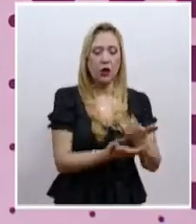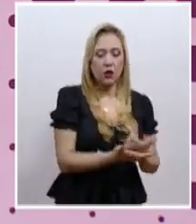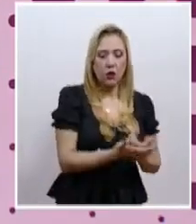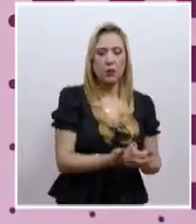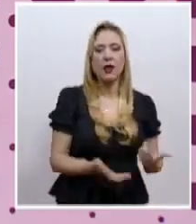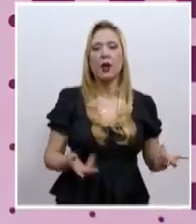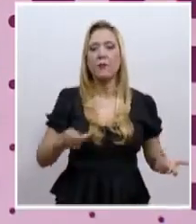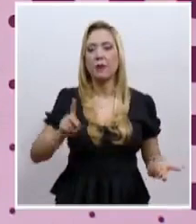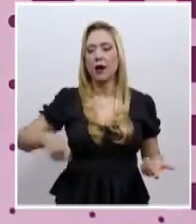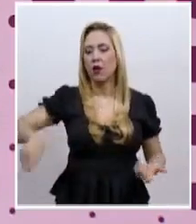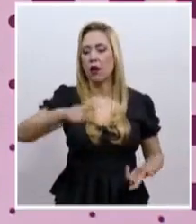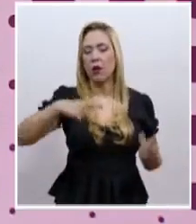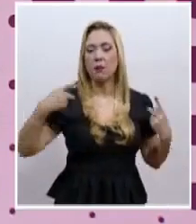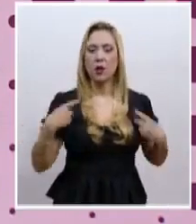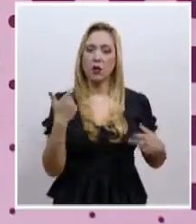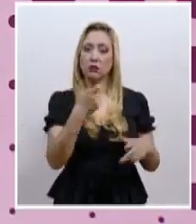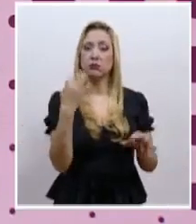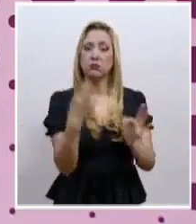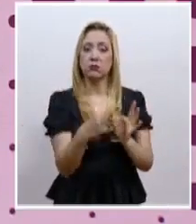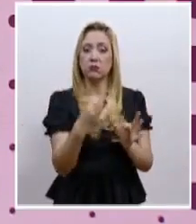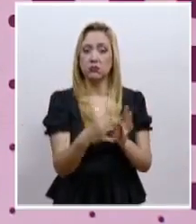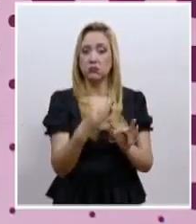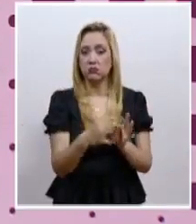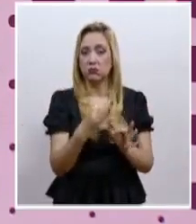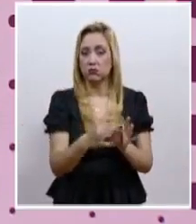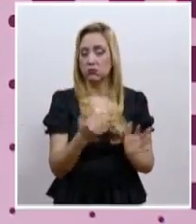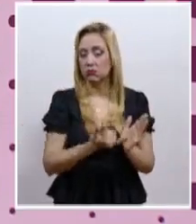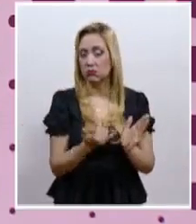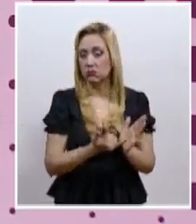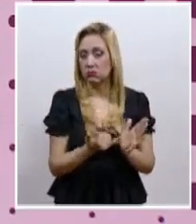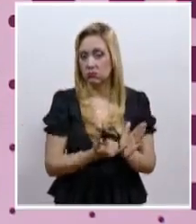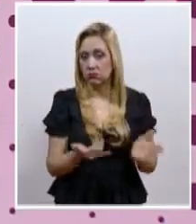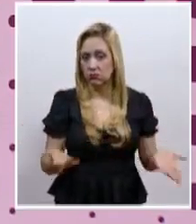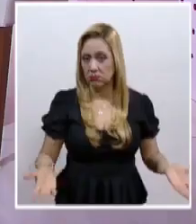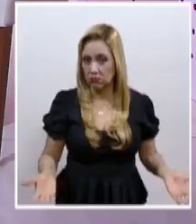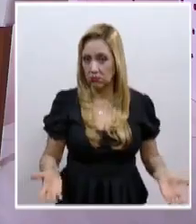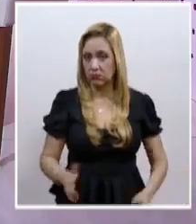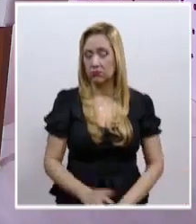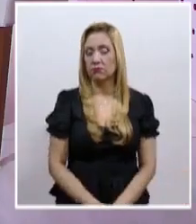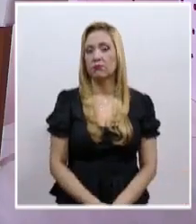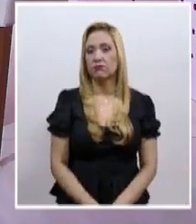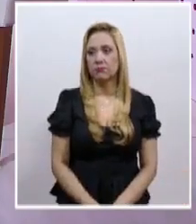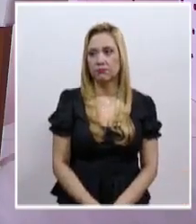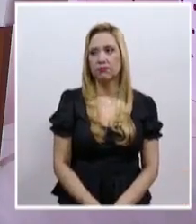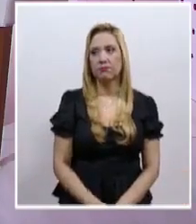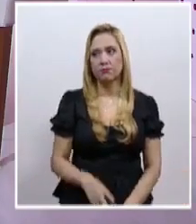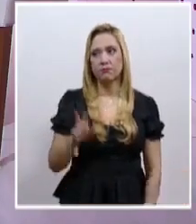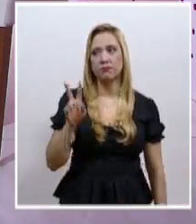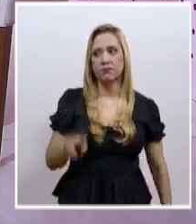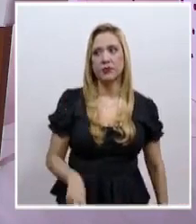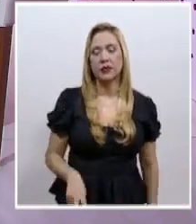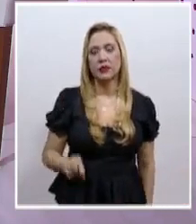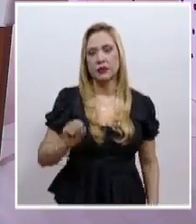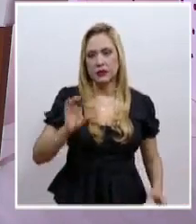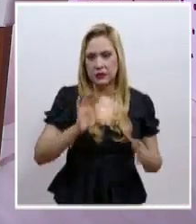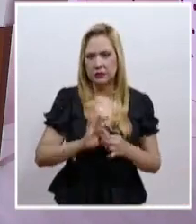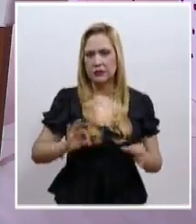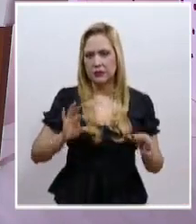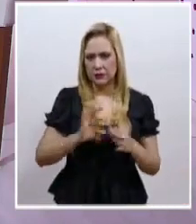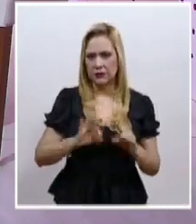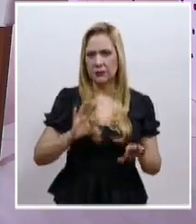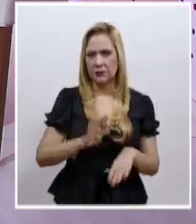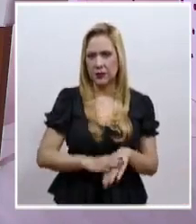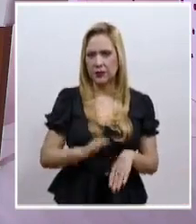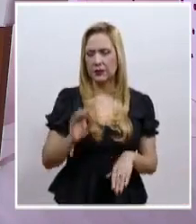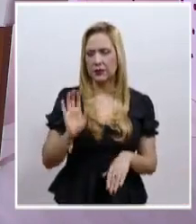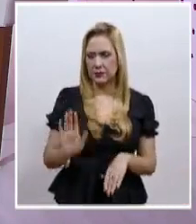quienes contribuyen formalmente al sostenimiento de esa economía, ¿no? Así es, y podemos ir con más detalle en unos minutos sobre este